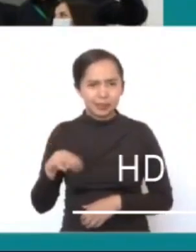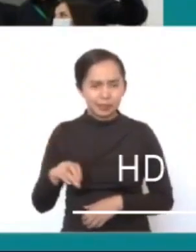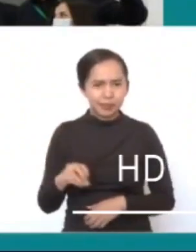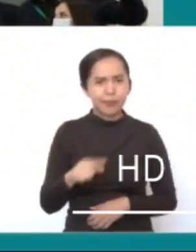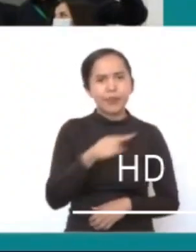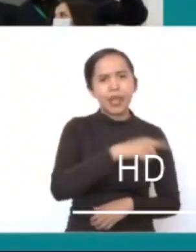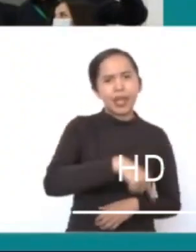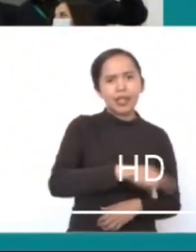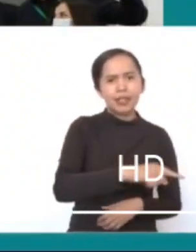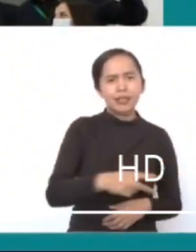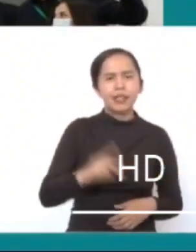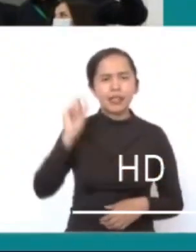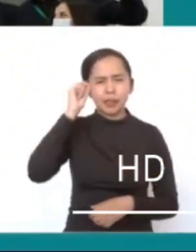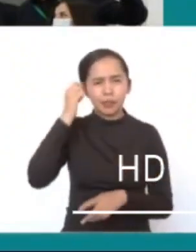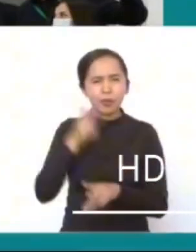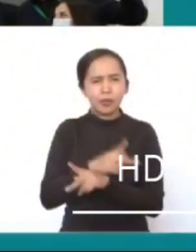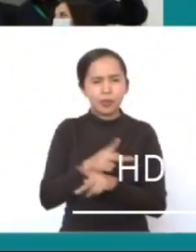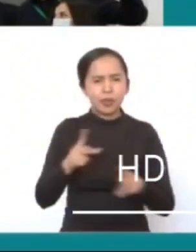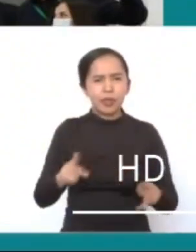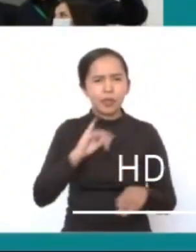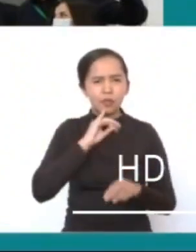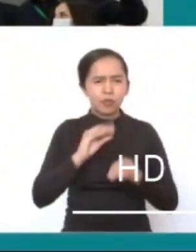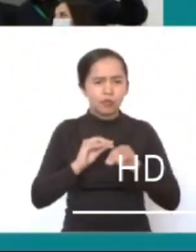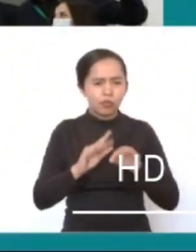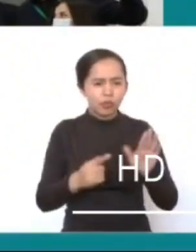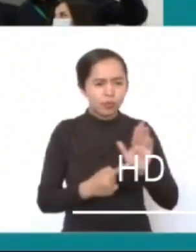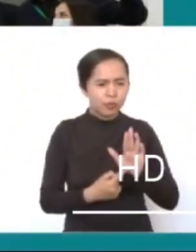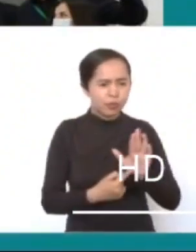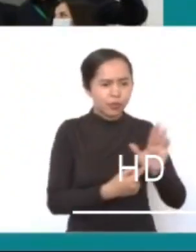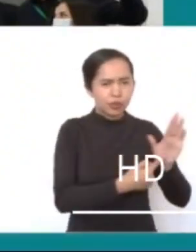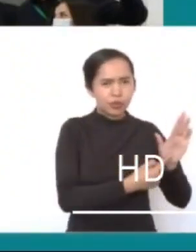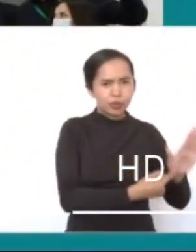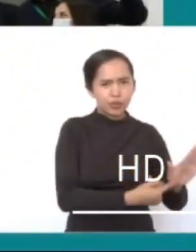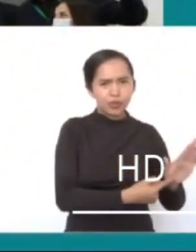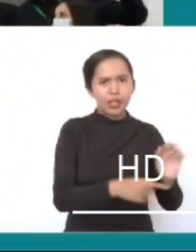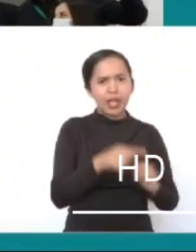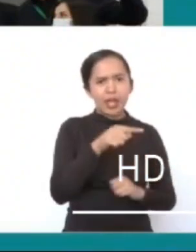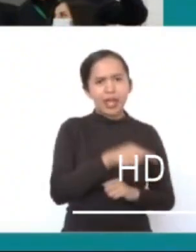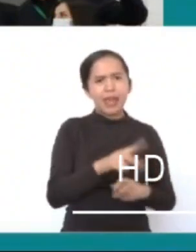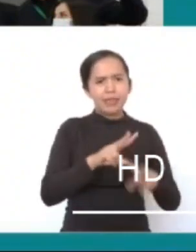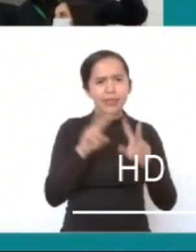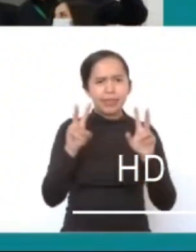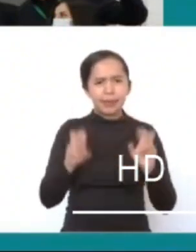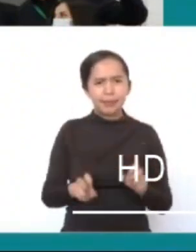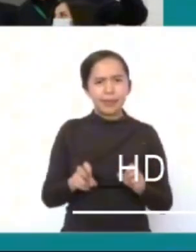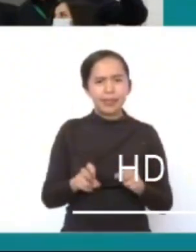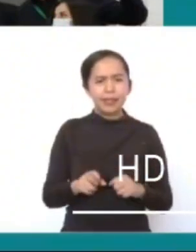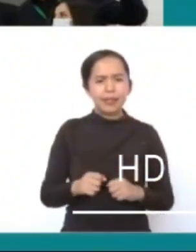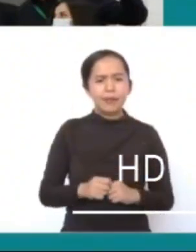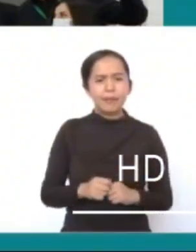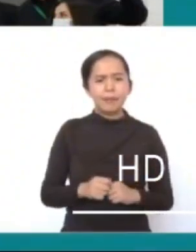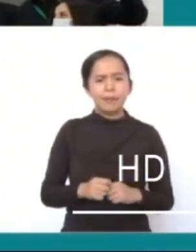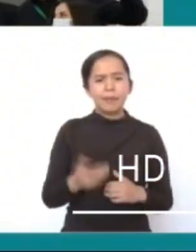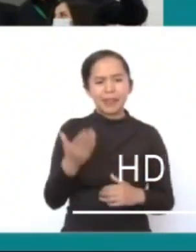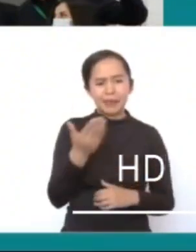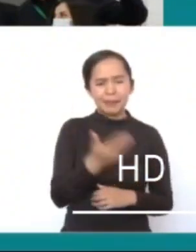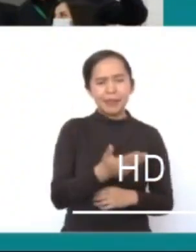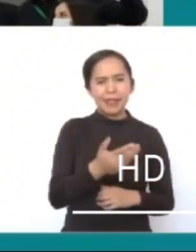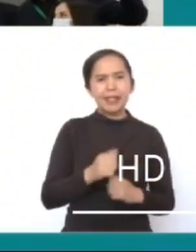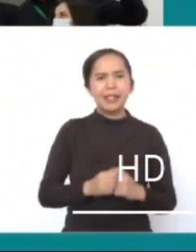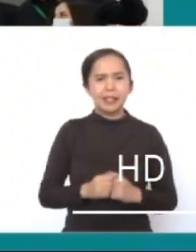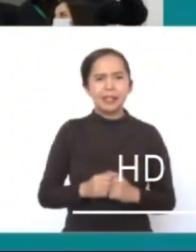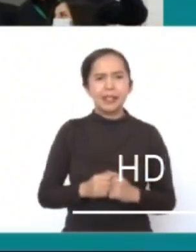servidoras públicas información y distintivos, alusivos al Día Naranja y